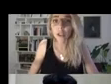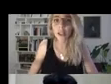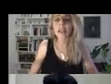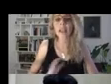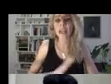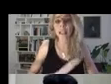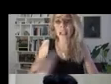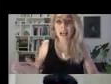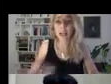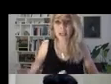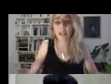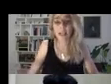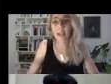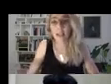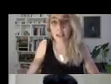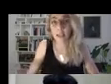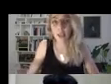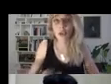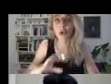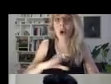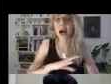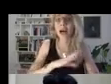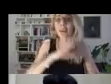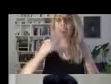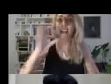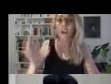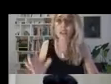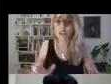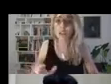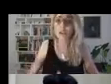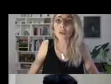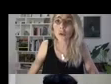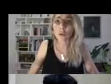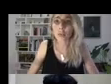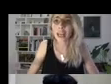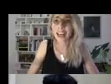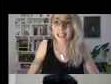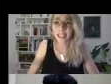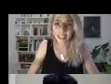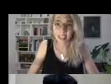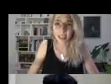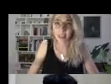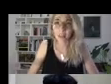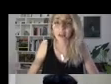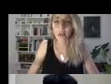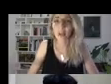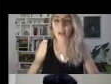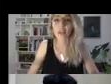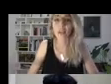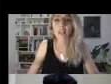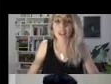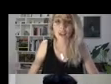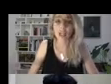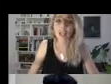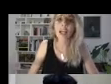cuento que la idea es que yo haga este recorrido sobre las características del mercado de